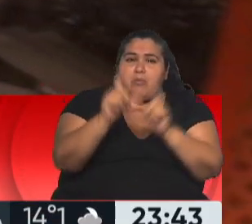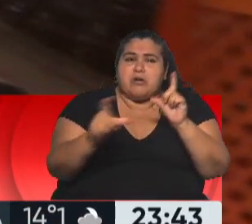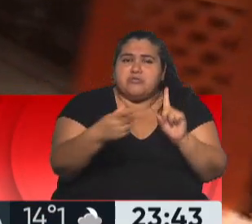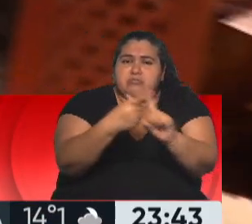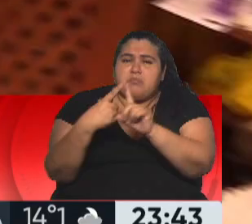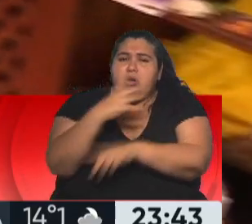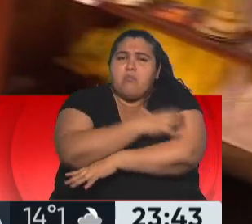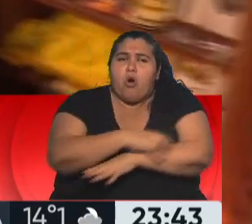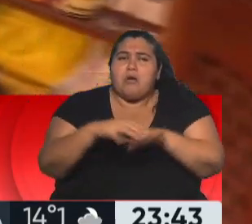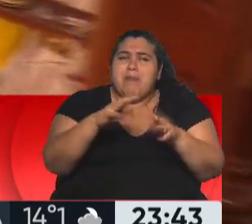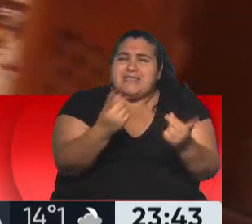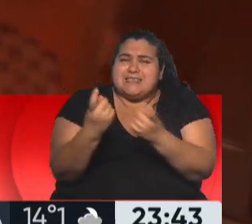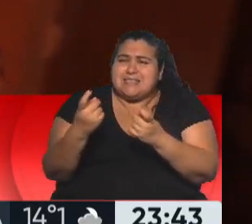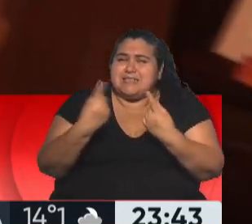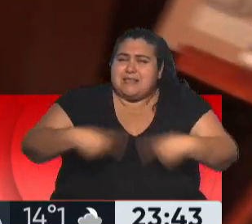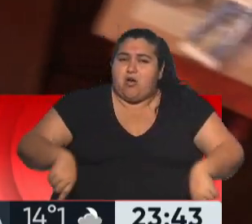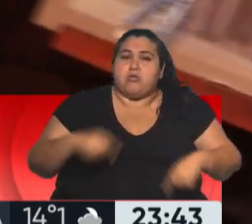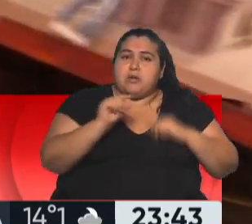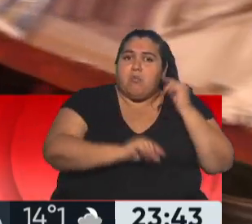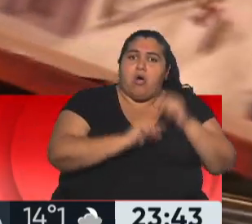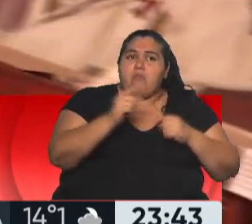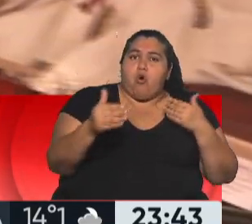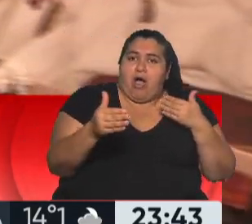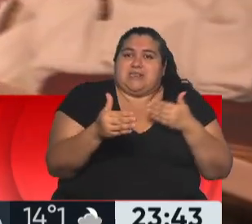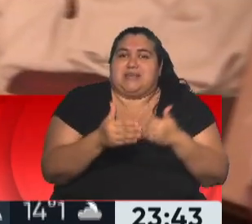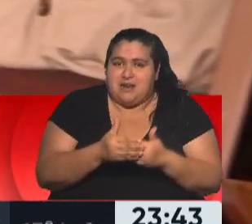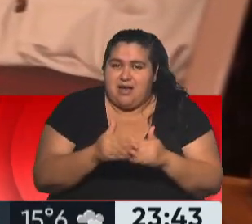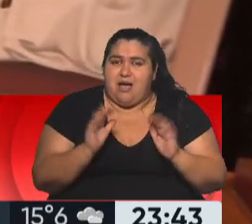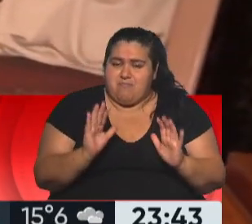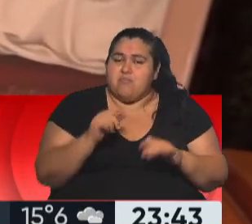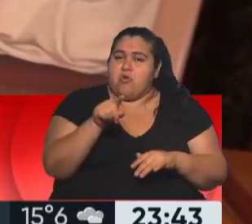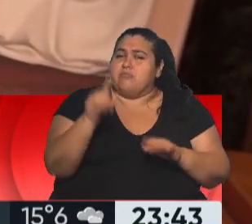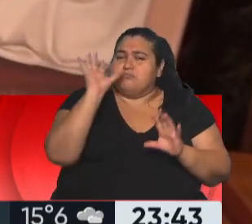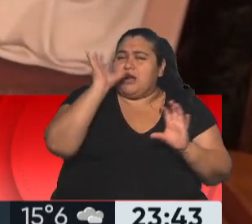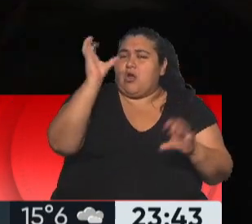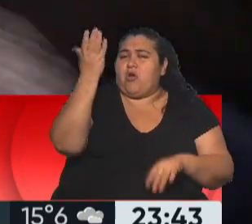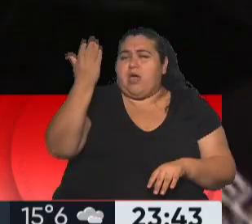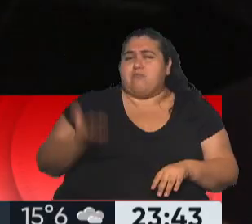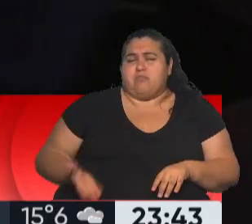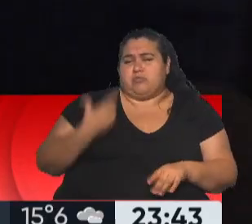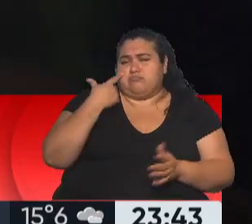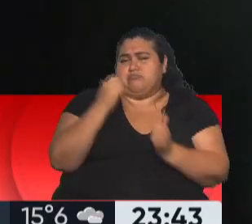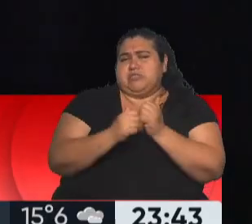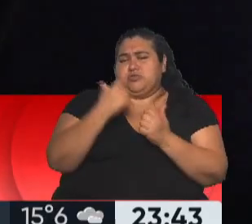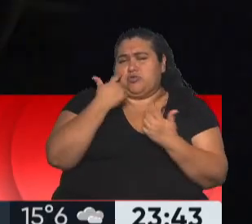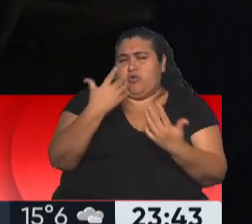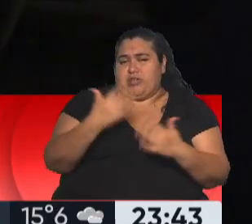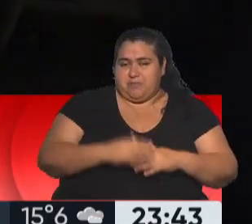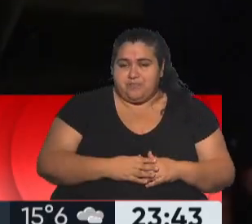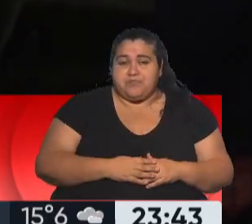los más necesitados, creo que va a ser recordado como una gran figura histórica. ¿Qué pierde el mundo con el Papa